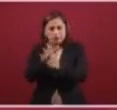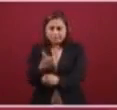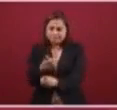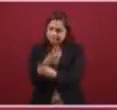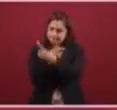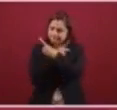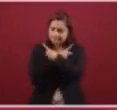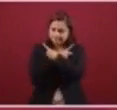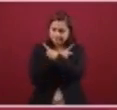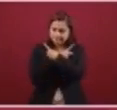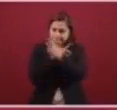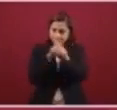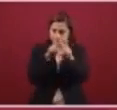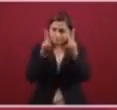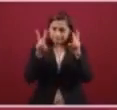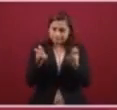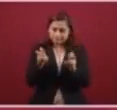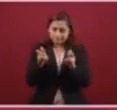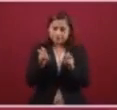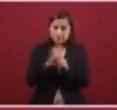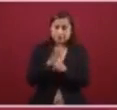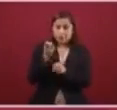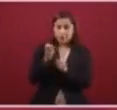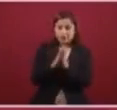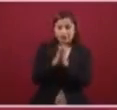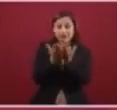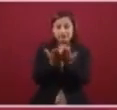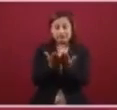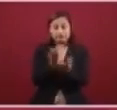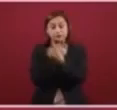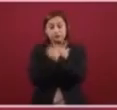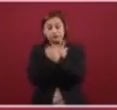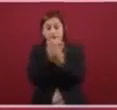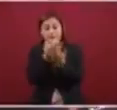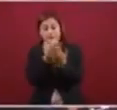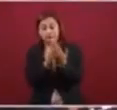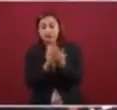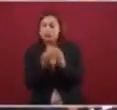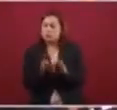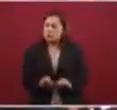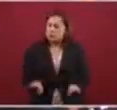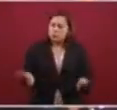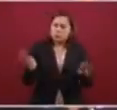por eso la importancia de la cartilla moderna muchas gracias